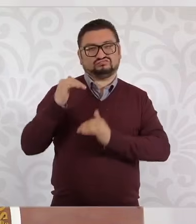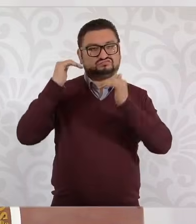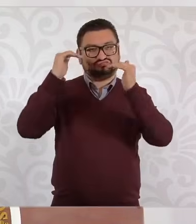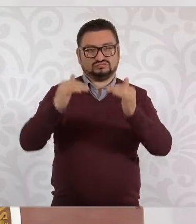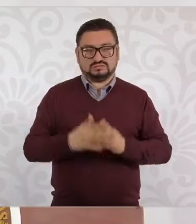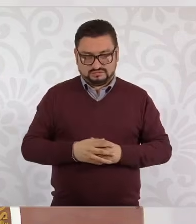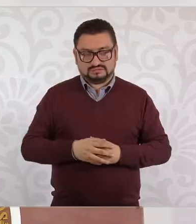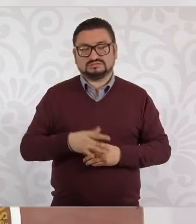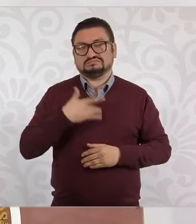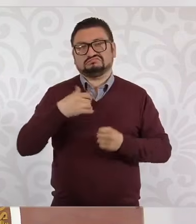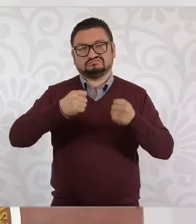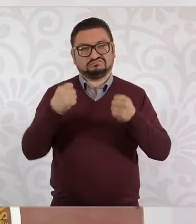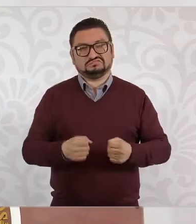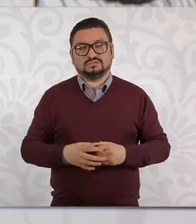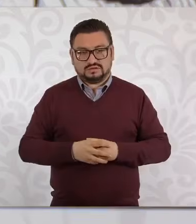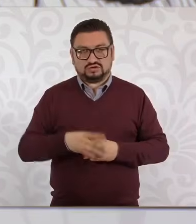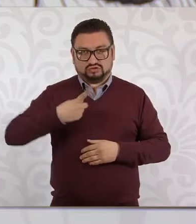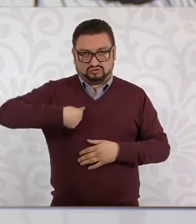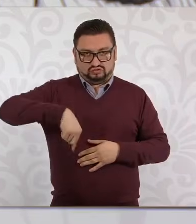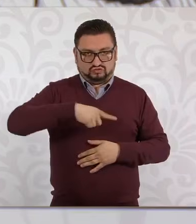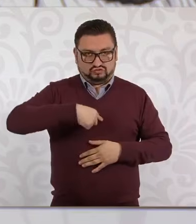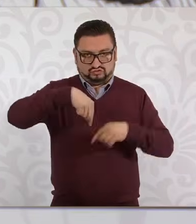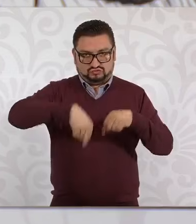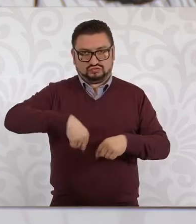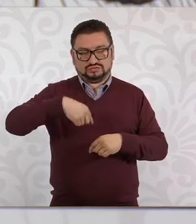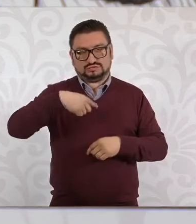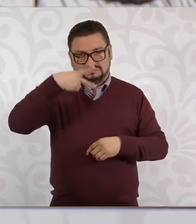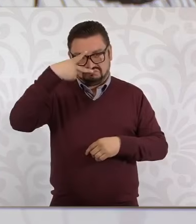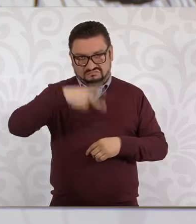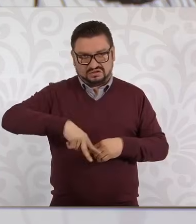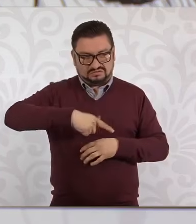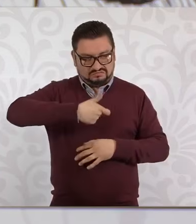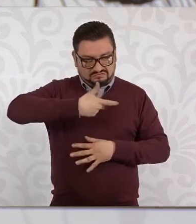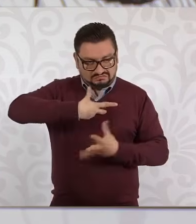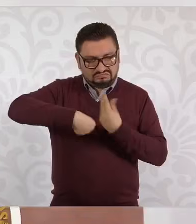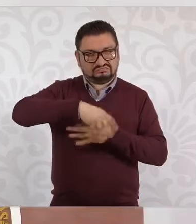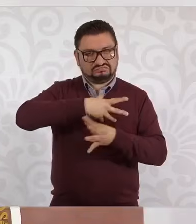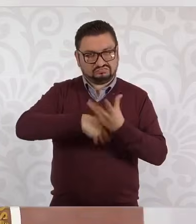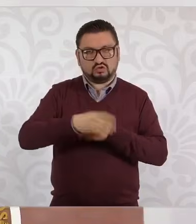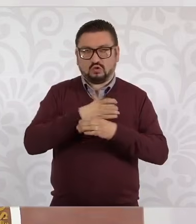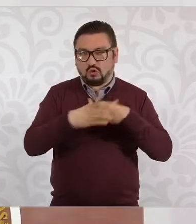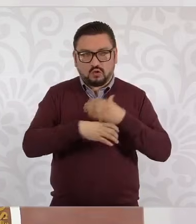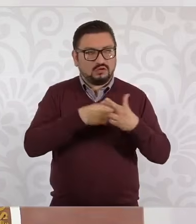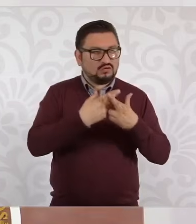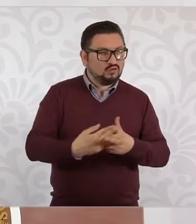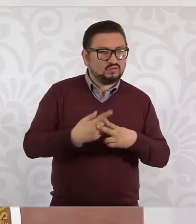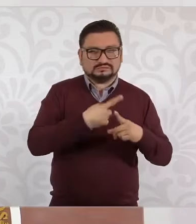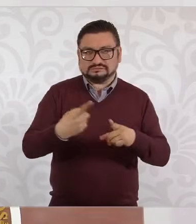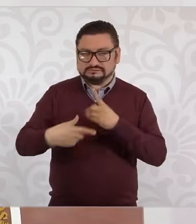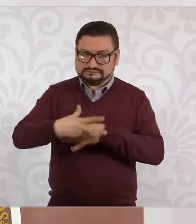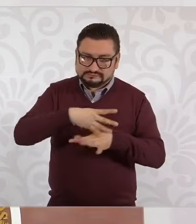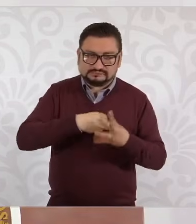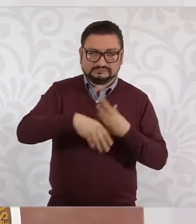nacional. Garantizar que con nuestros propios recursos o en gran parte con nuestros recursos podamos garantizar